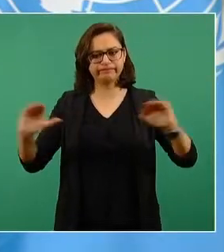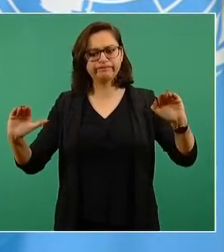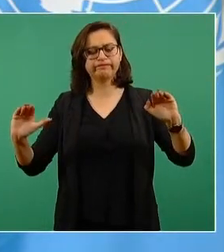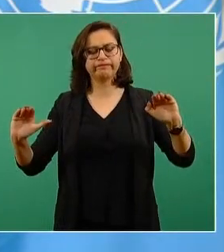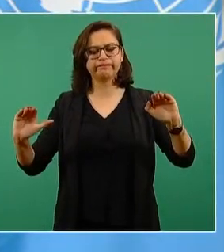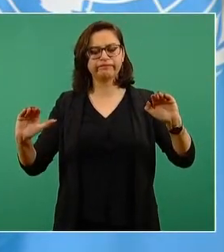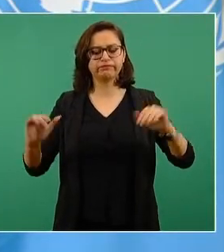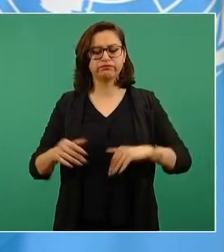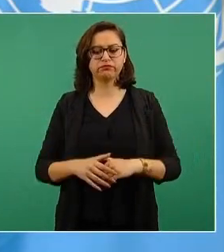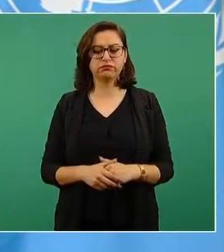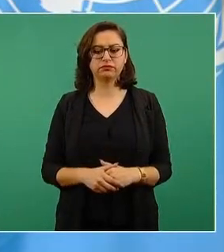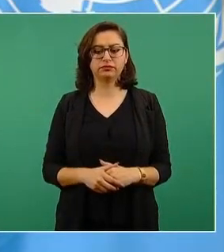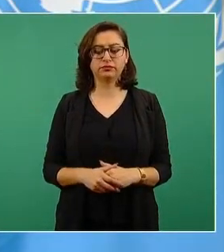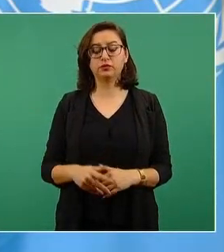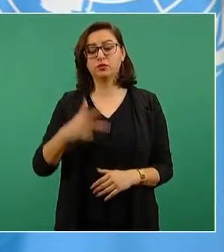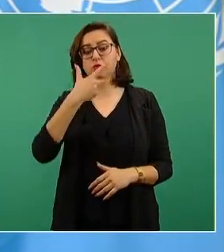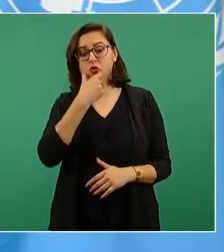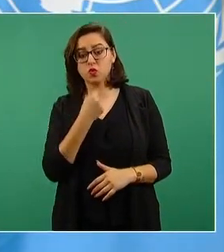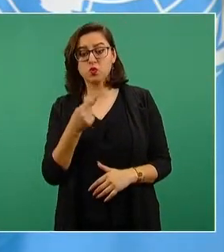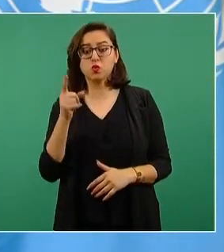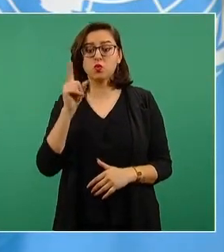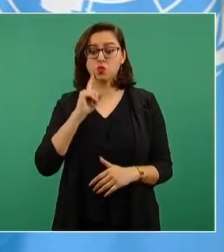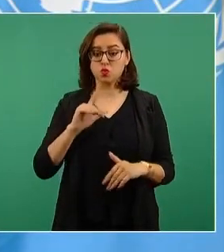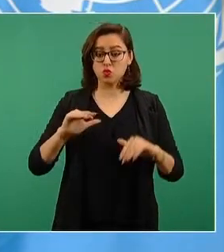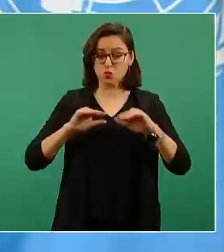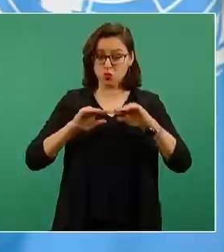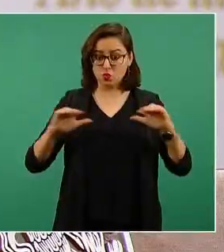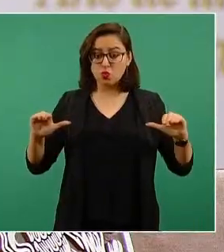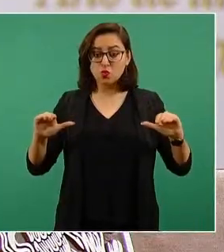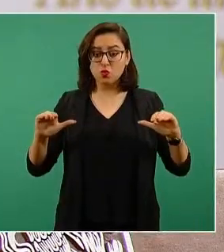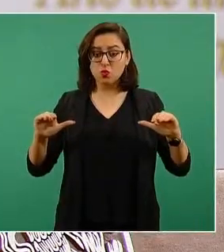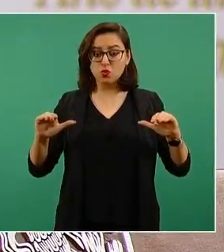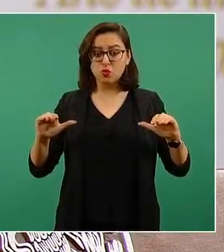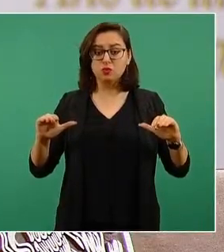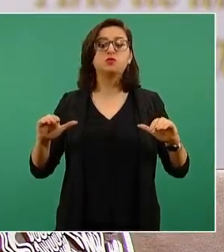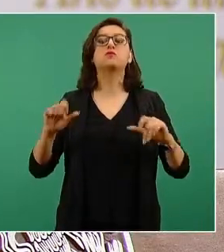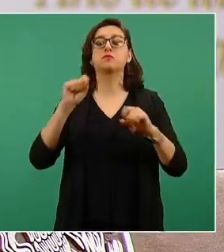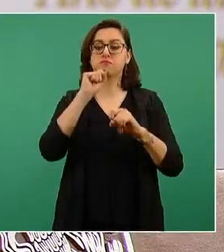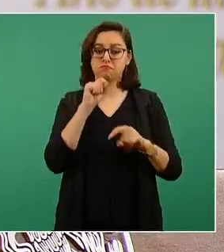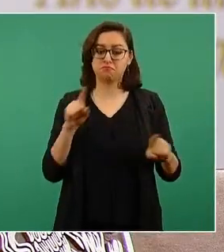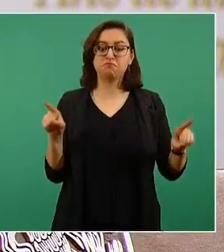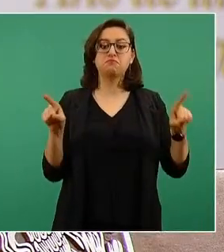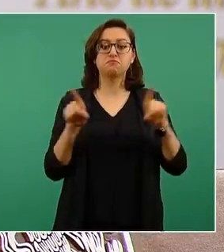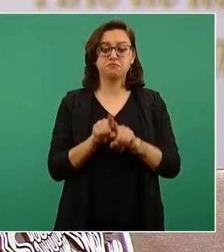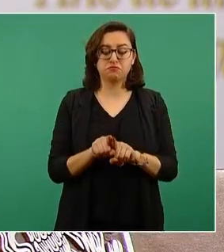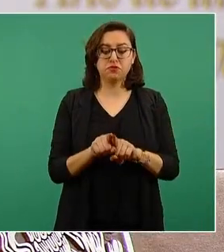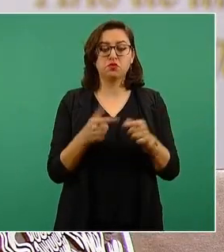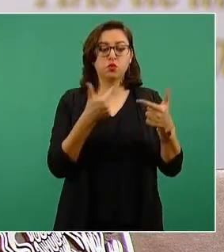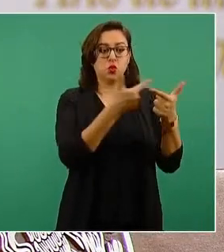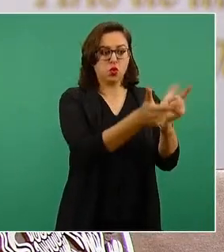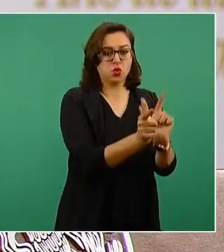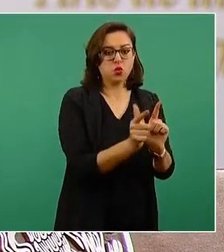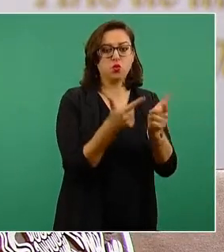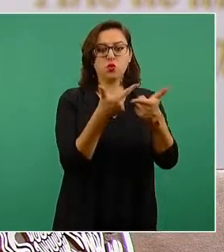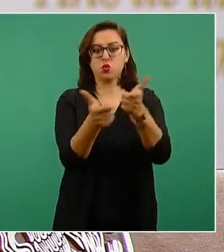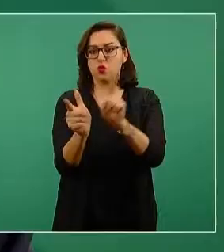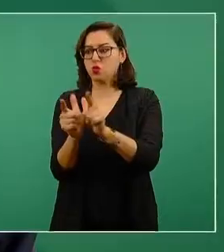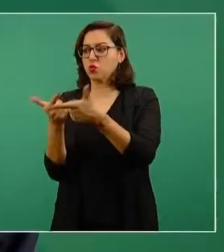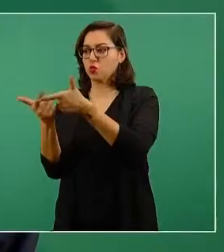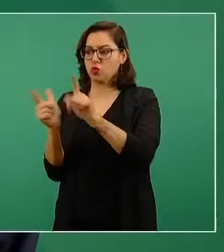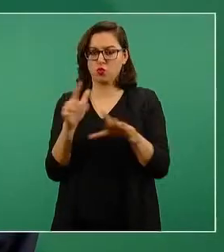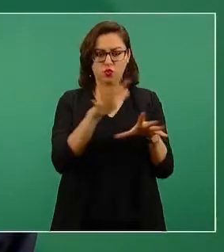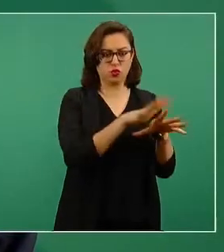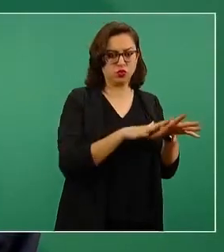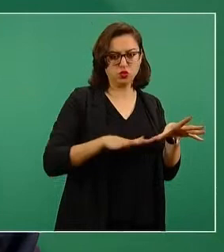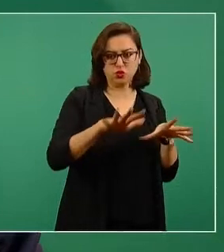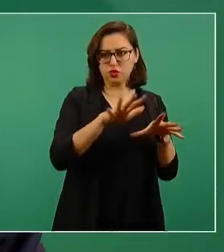No solo entre hombres y mujeres, sino entre las clases sociales. Que se